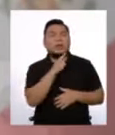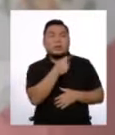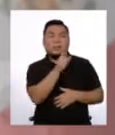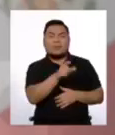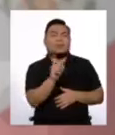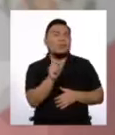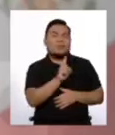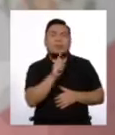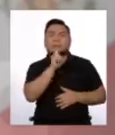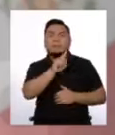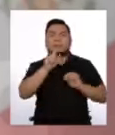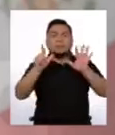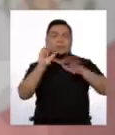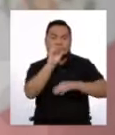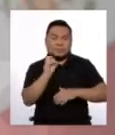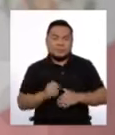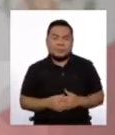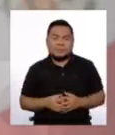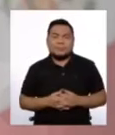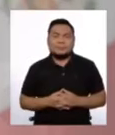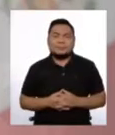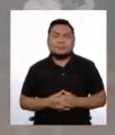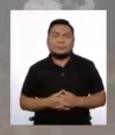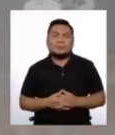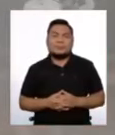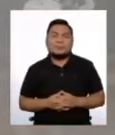17%.